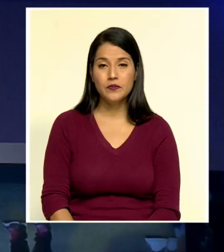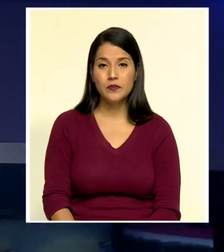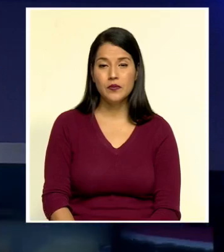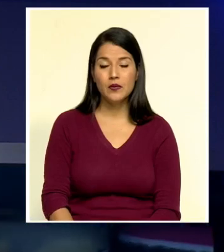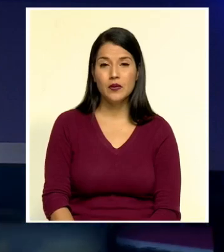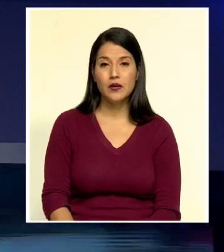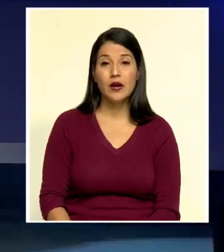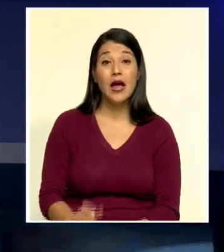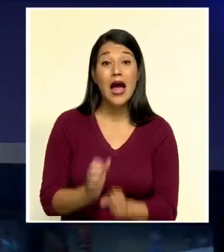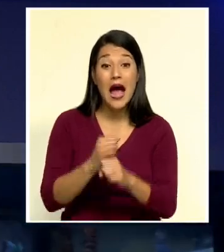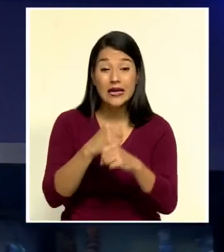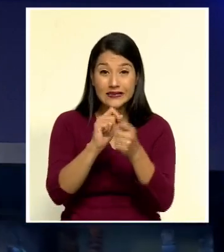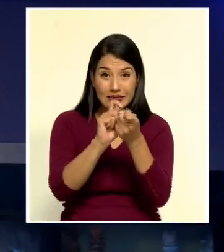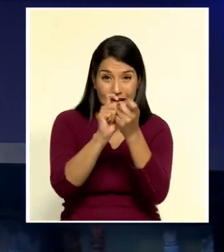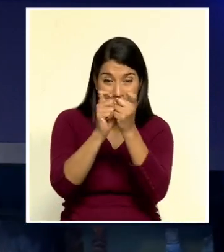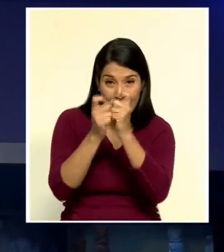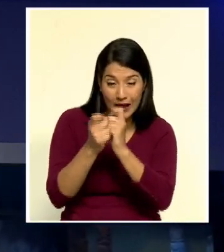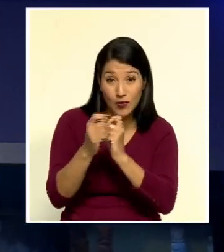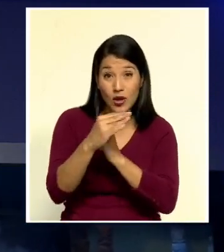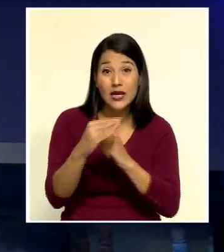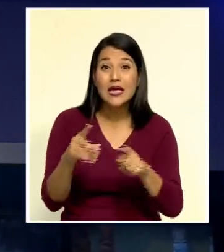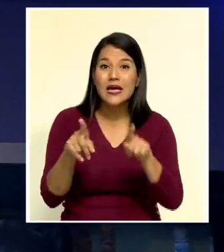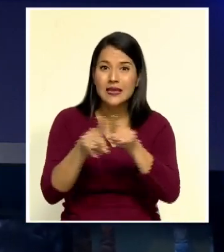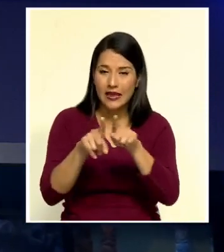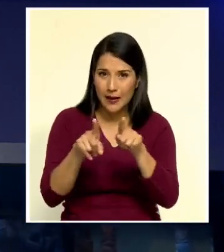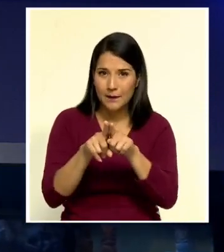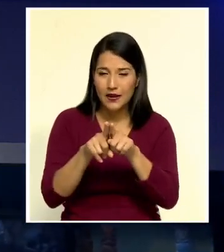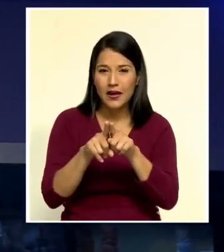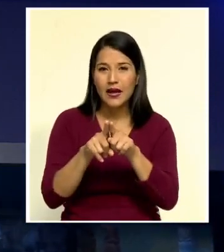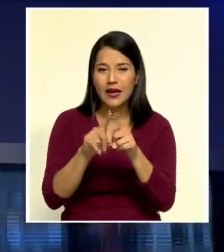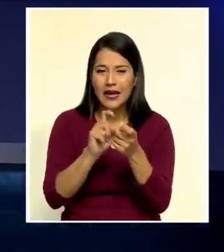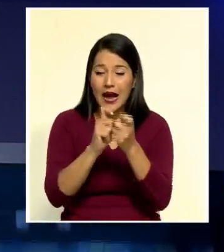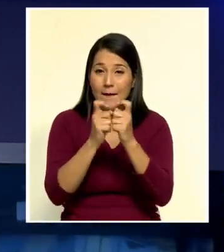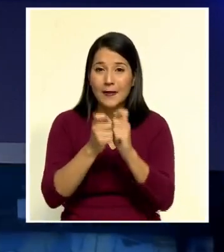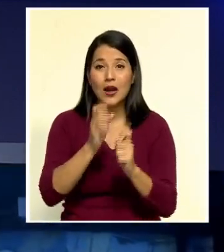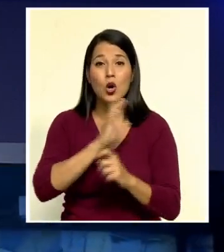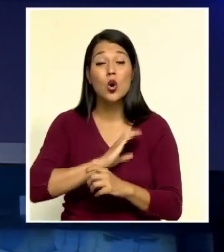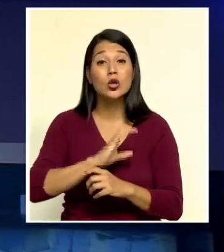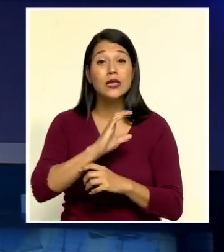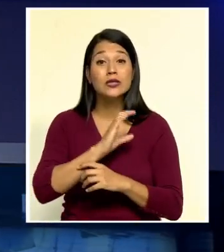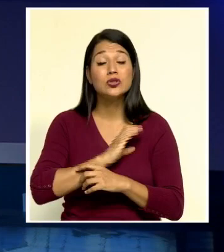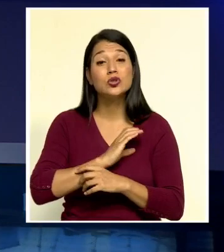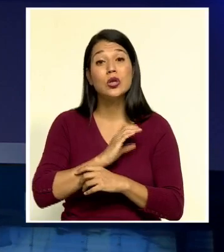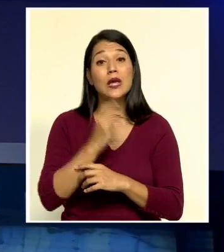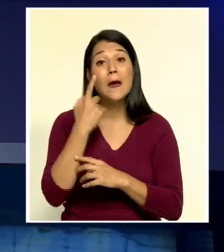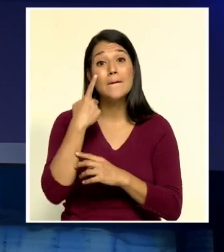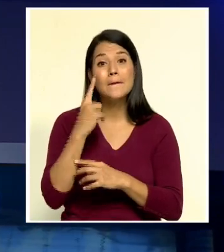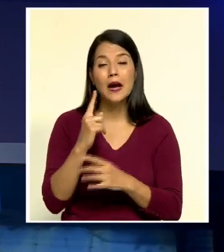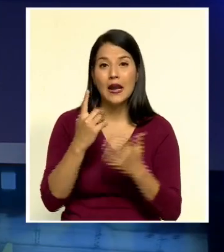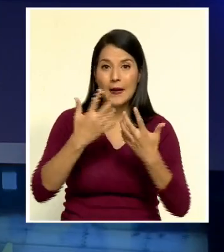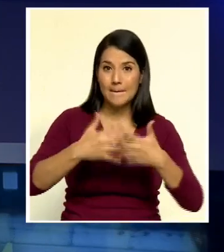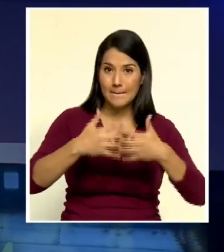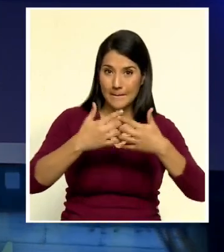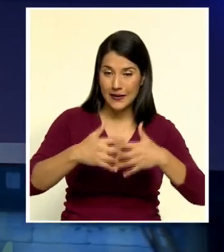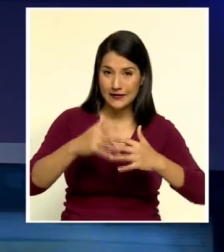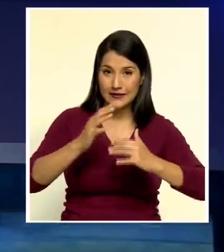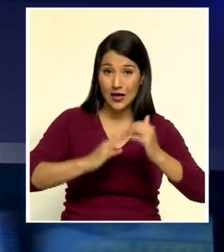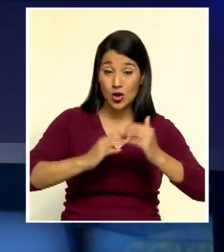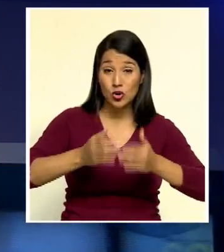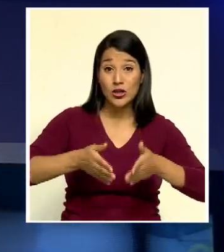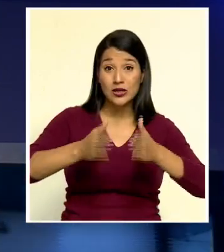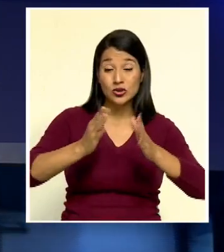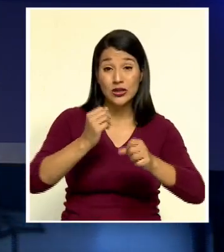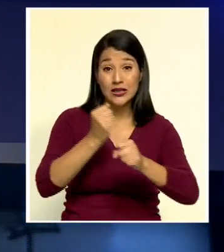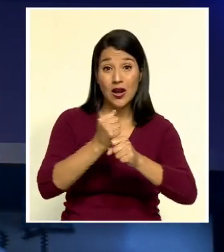Realizar una reestructuración y también reformar los términos y las condiciones que aplicarán para las empresas constructoras de